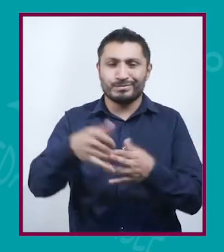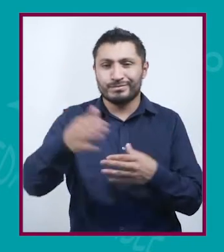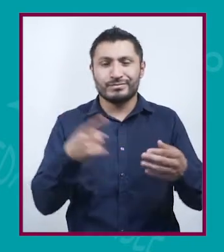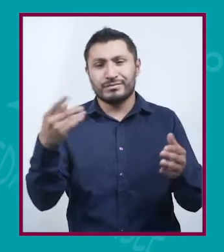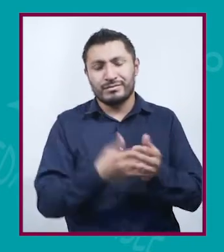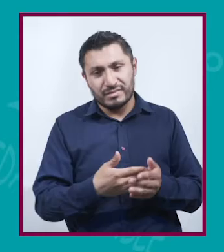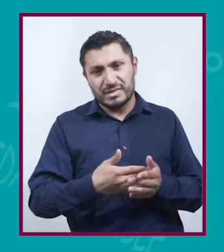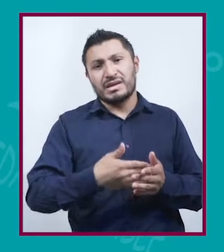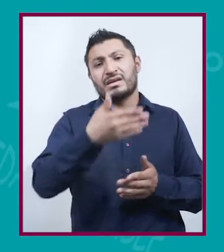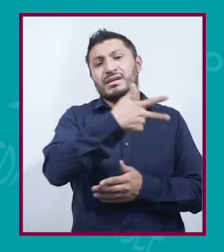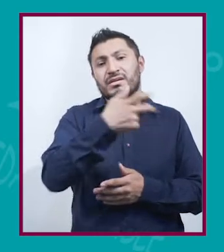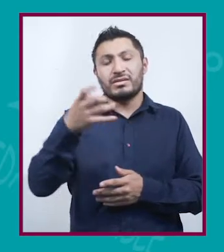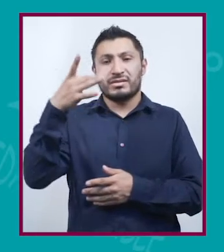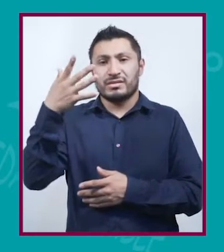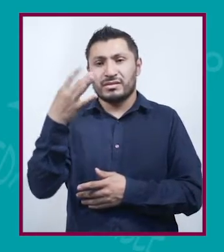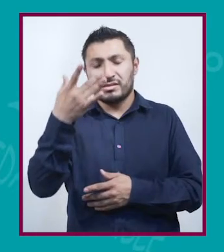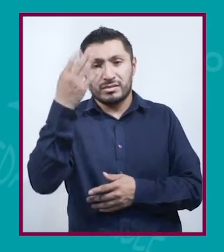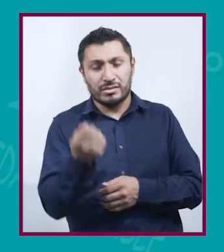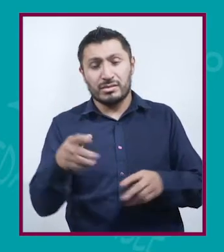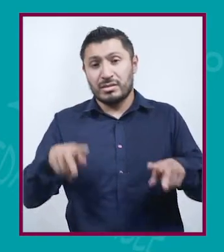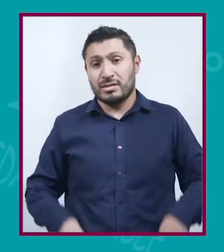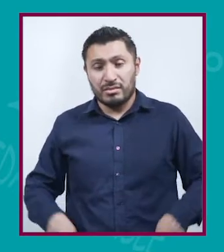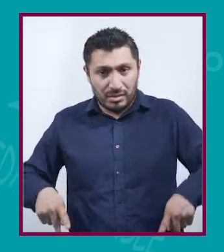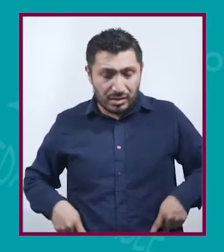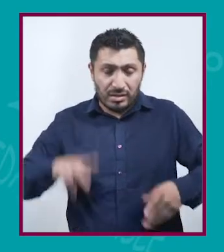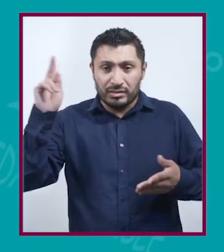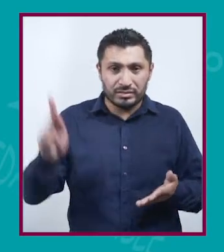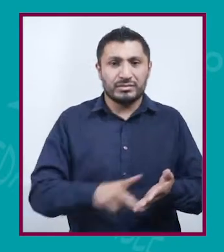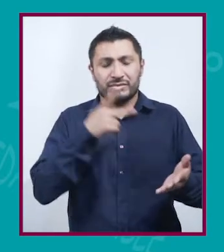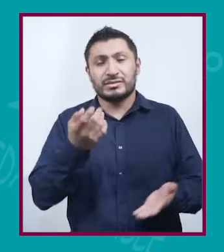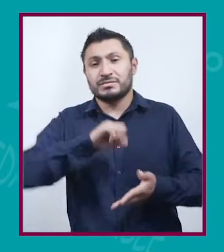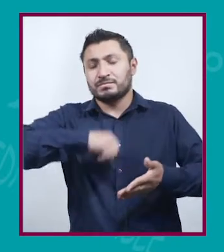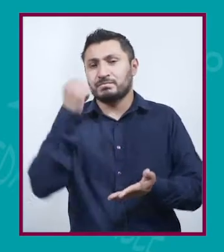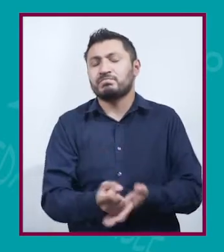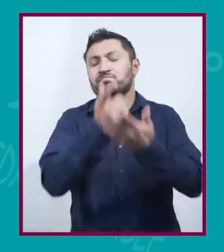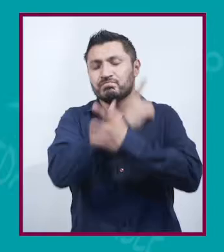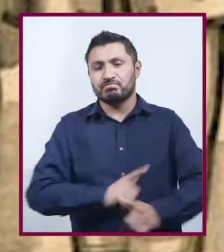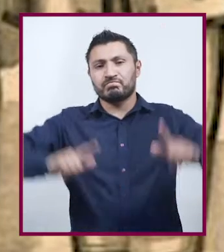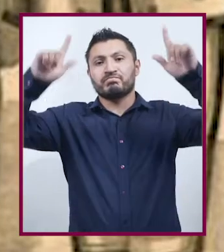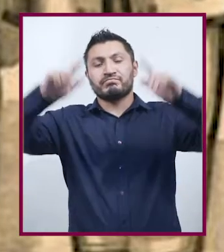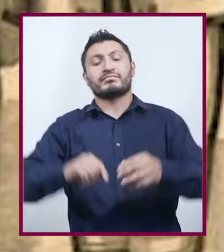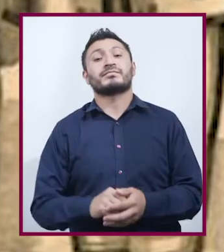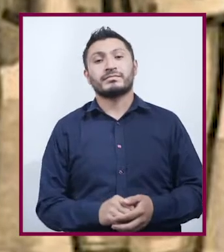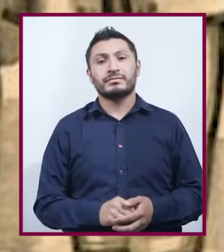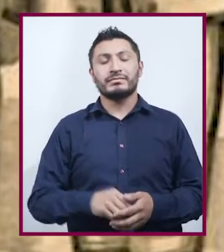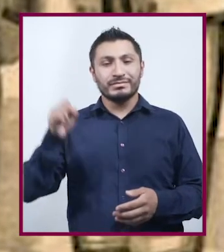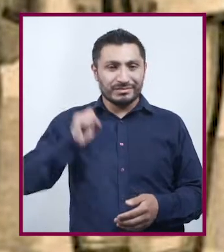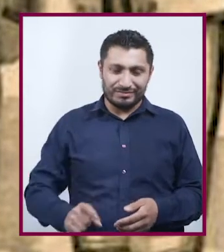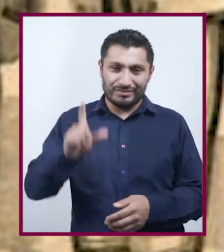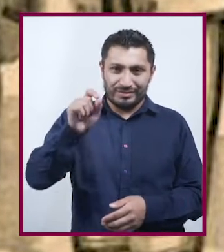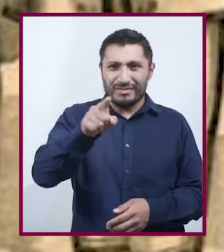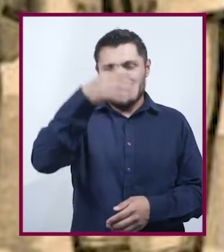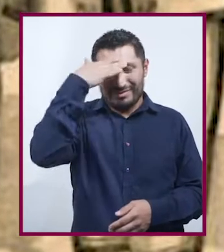en 1859. El pantalón se convertía, nuevamente, en símbolo de liberación. El siglo XX,